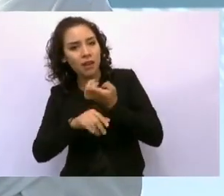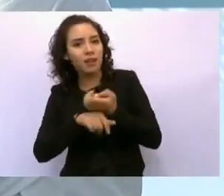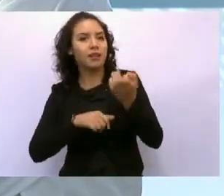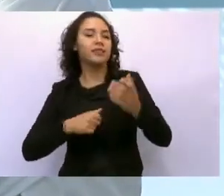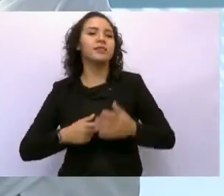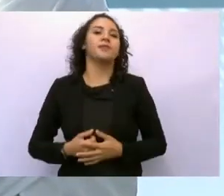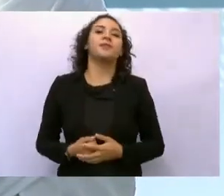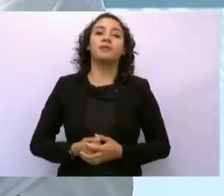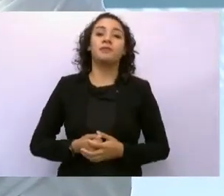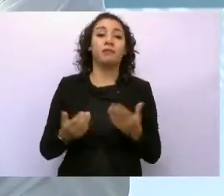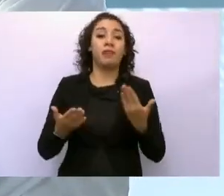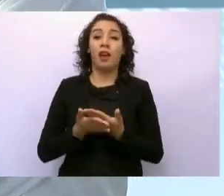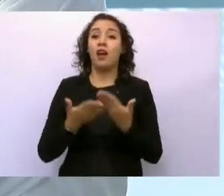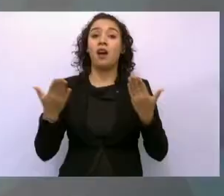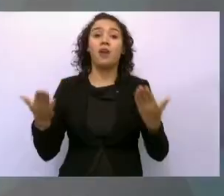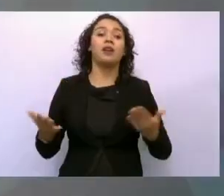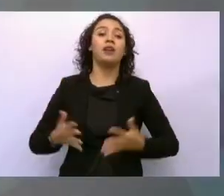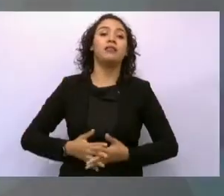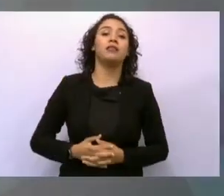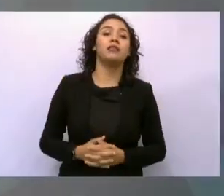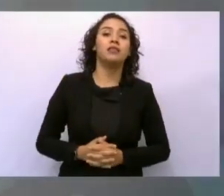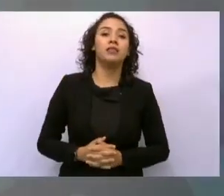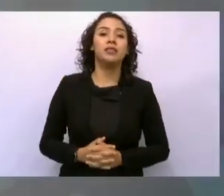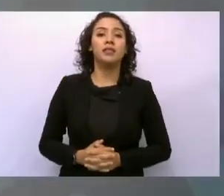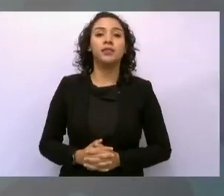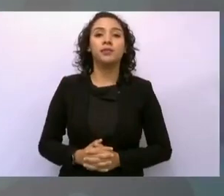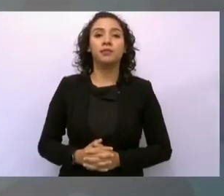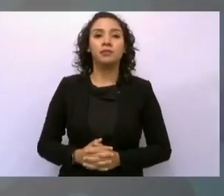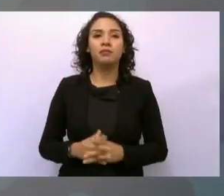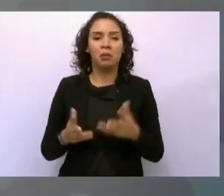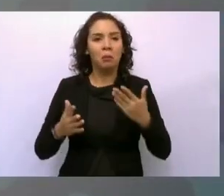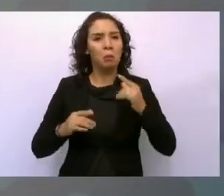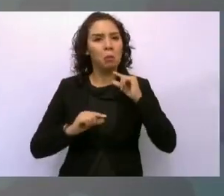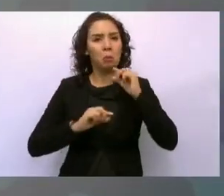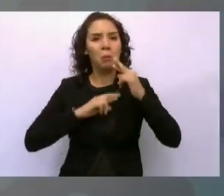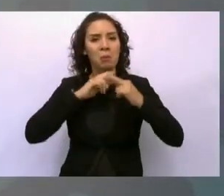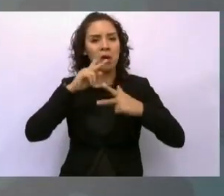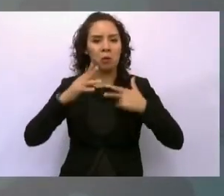y ahora han mejorado